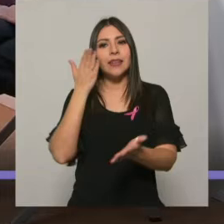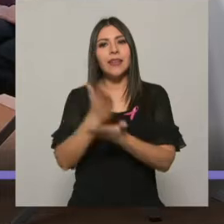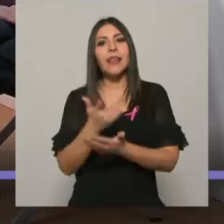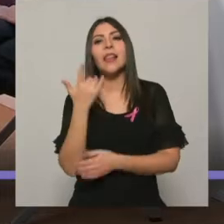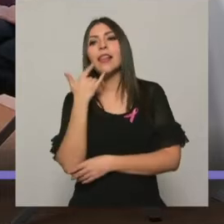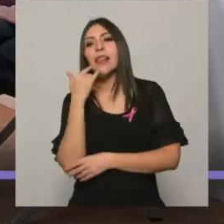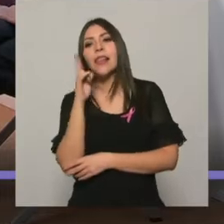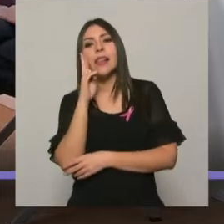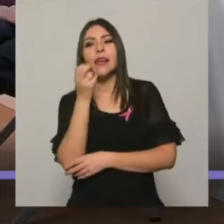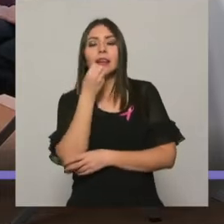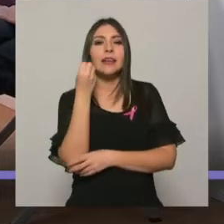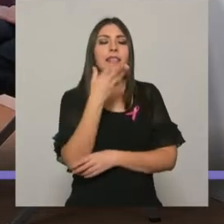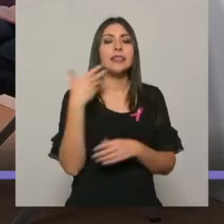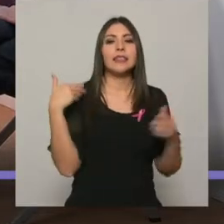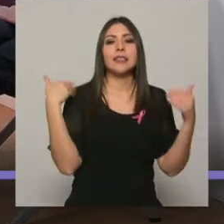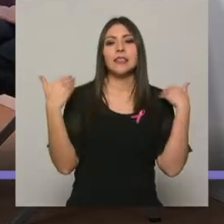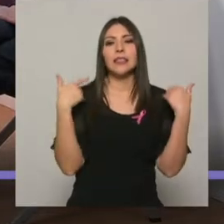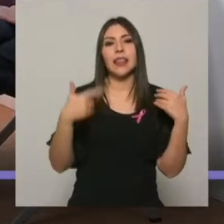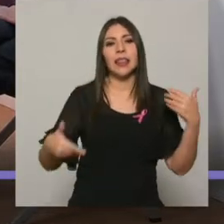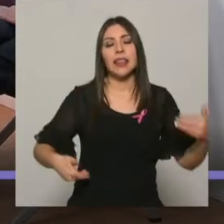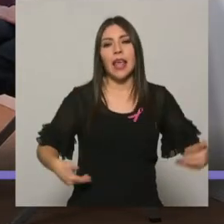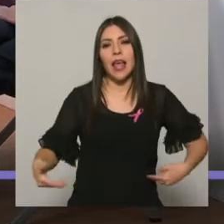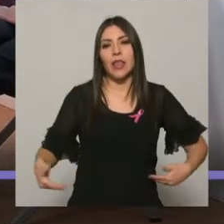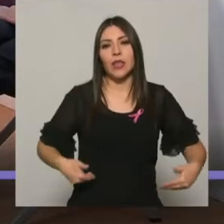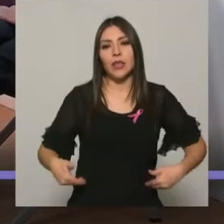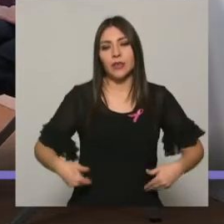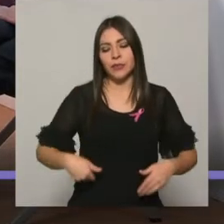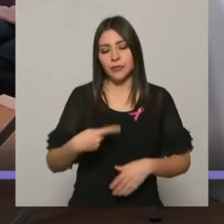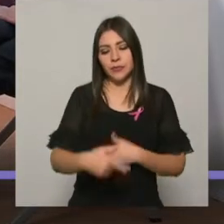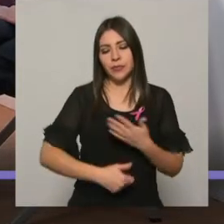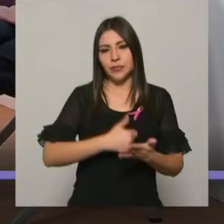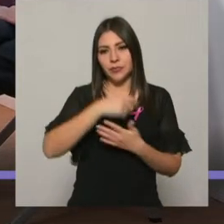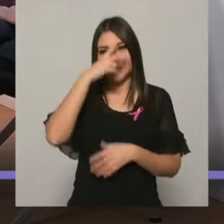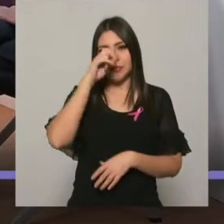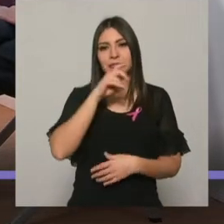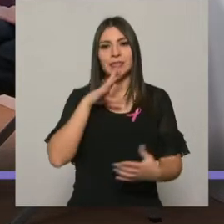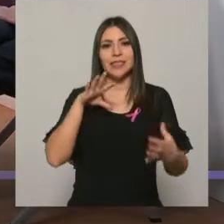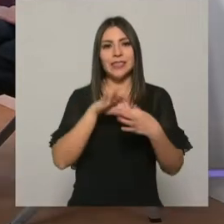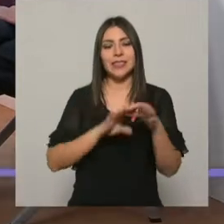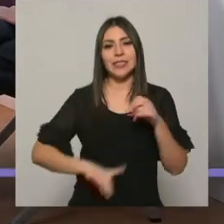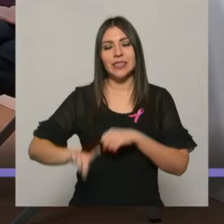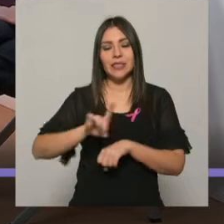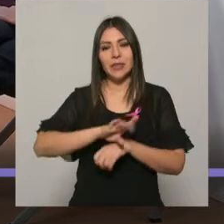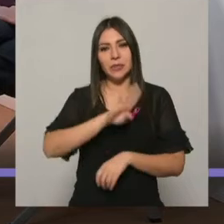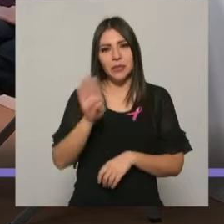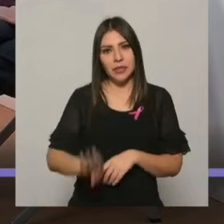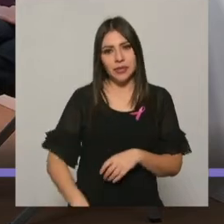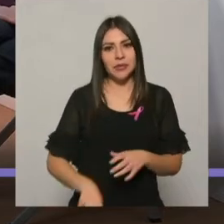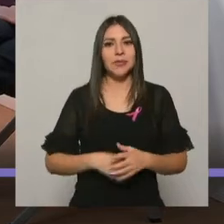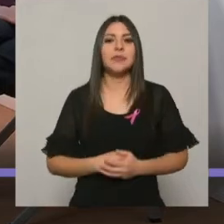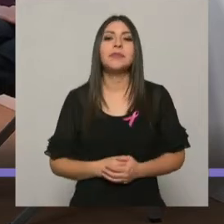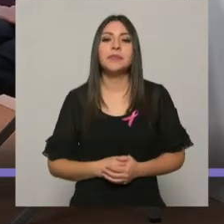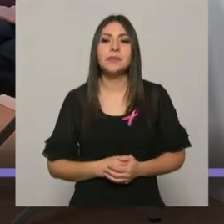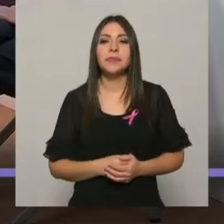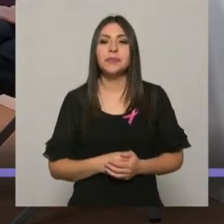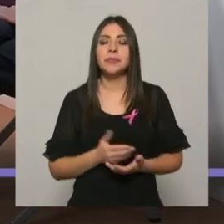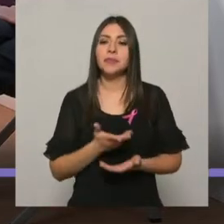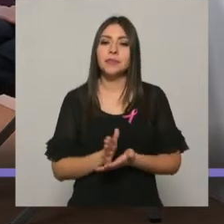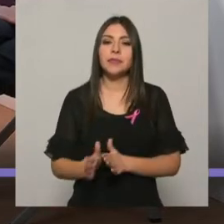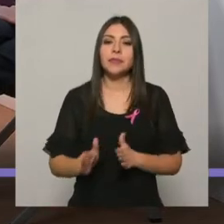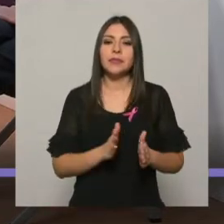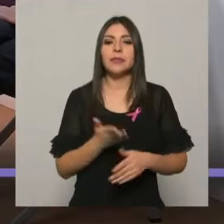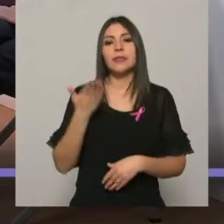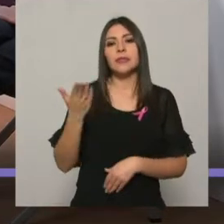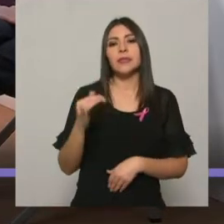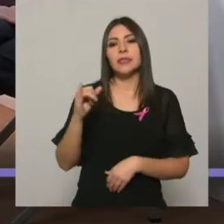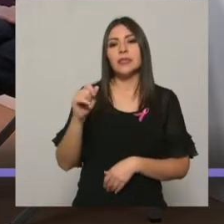comparte con estas obras de teatro en la Ciudad de México a propósito de nuestro Día de Muertos. Bueno, pues también despido con muchísimo gusto. Ahí está Ninaba. Te